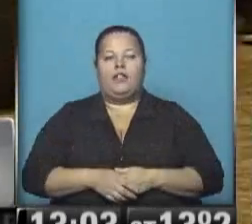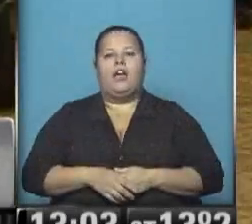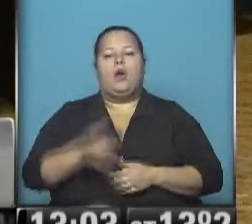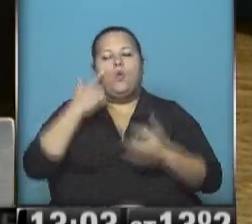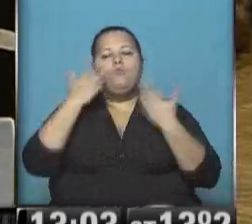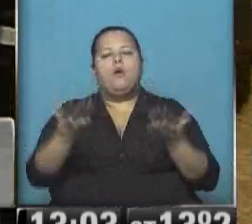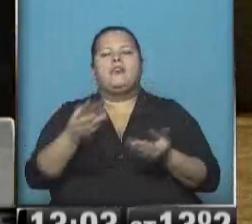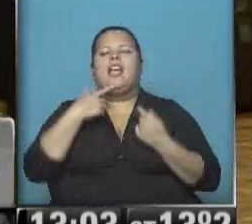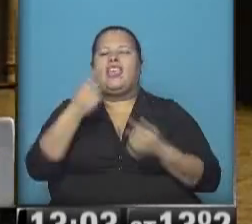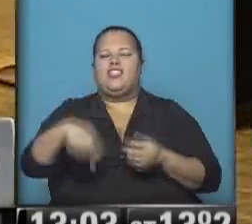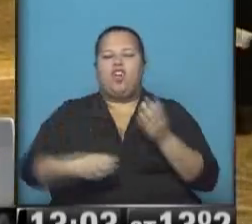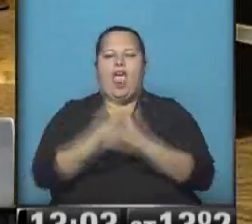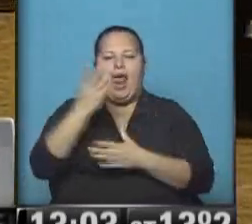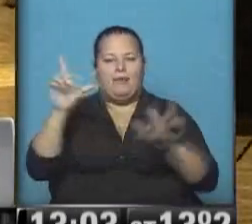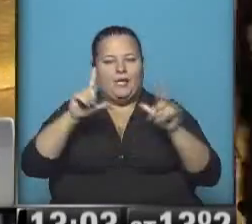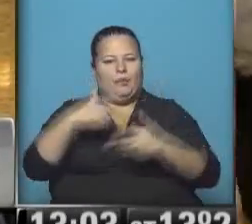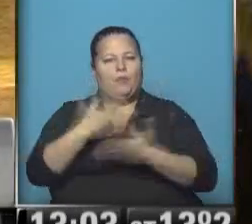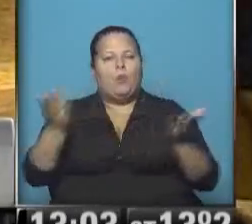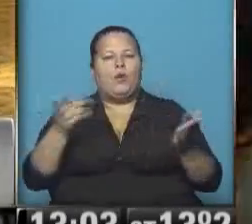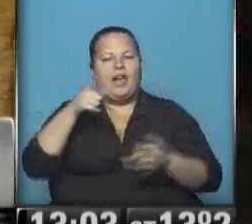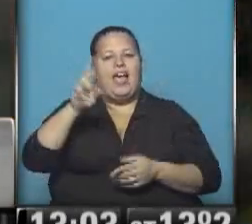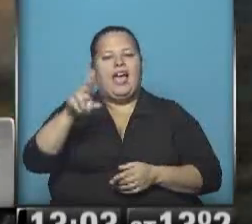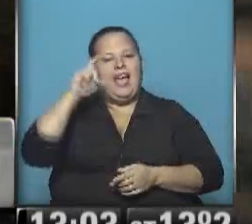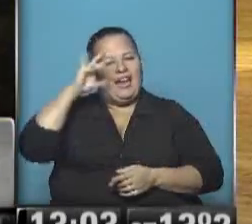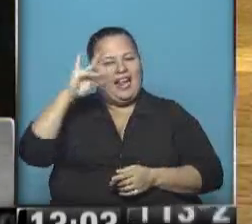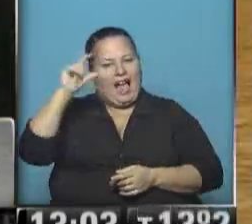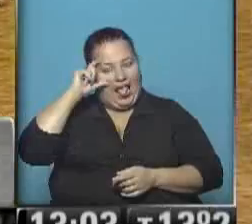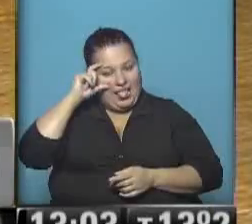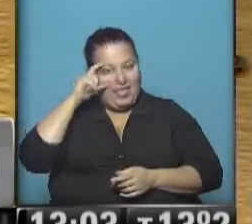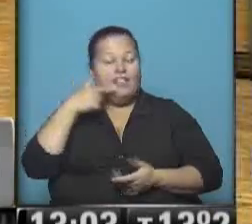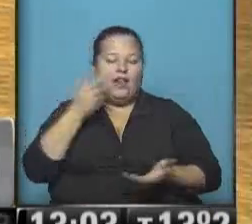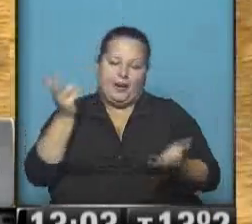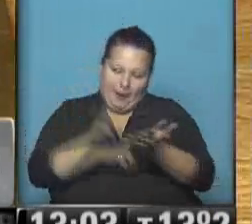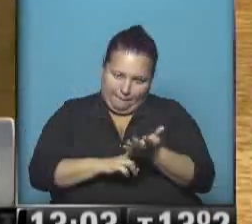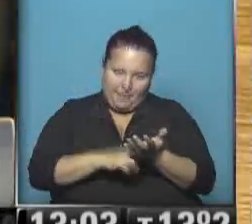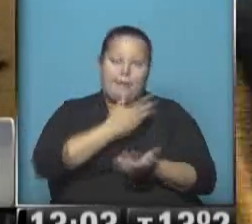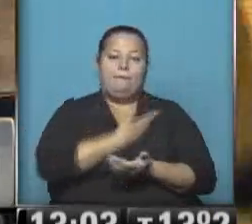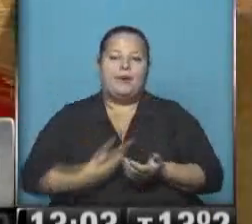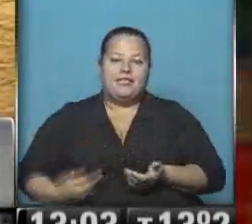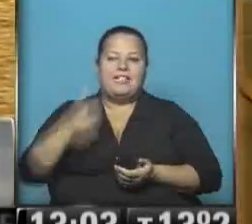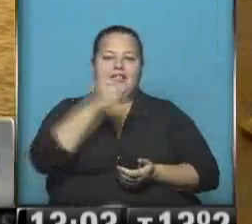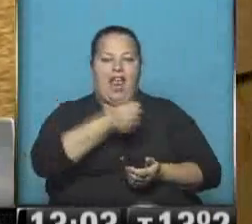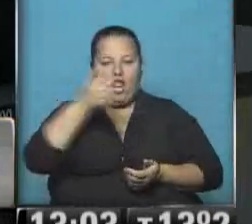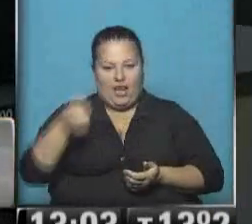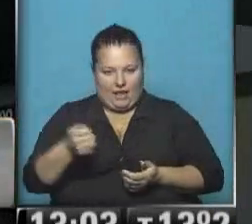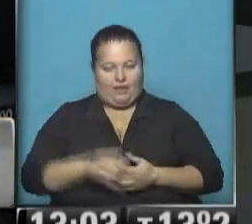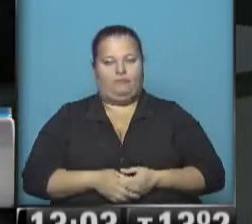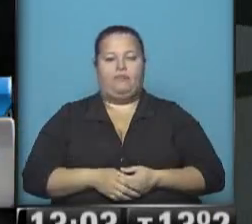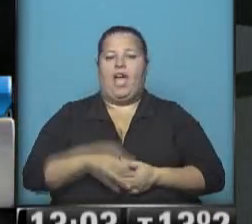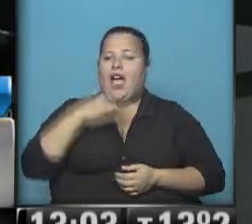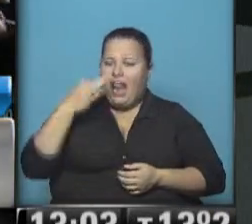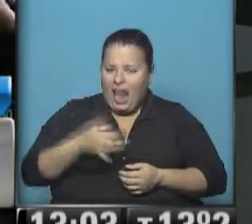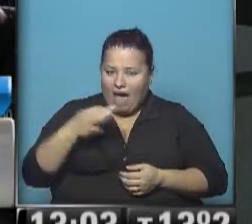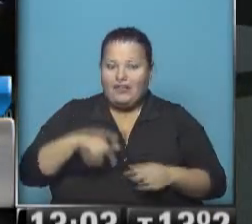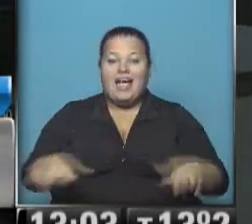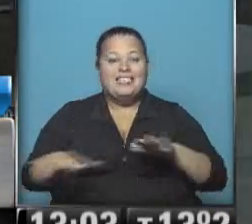a compartir lo que decía esta mañana t públ decimos reiteramos el presidente de aerolneas argentinas verad que